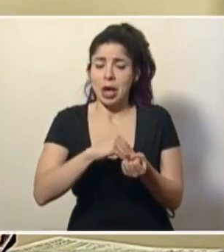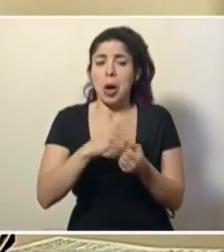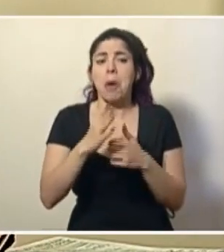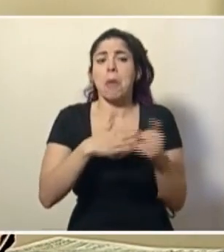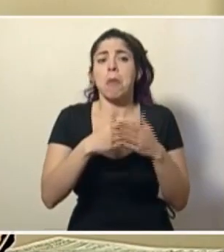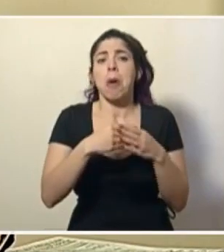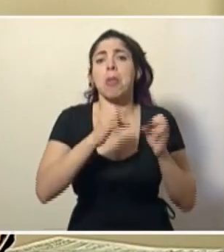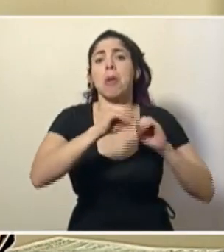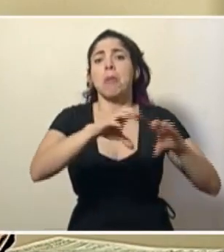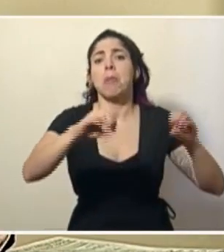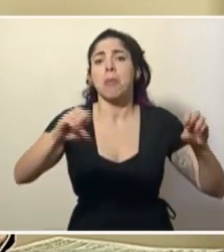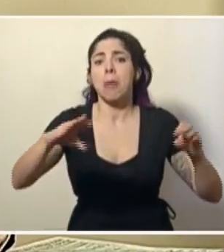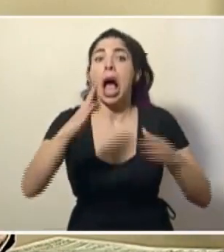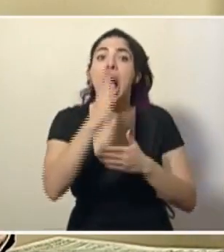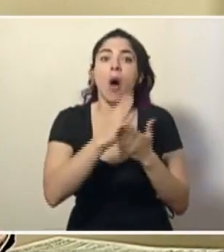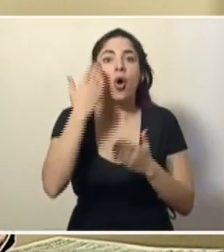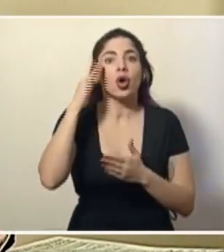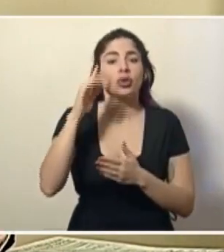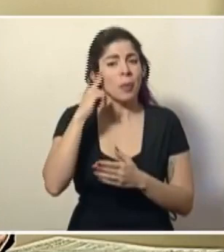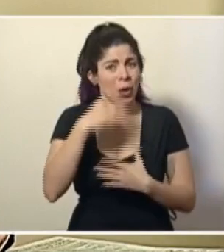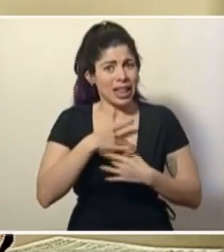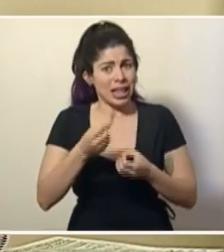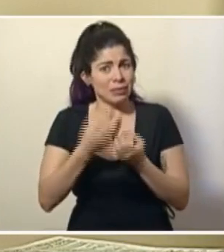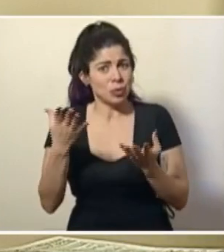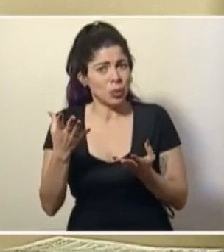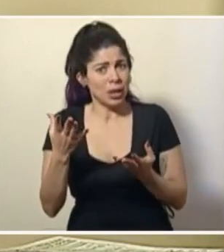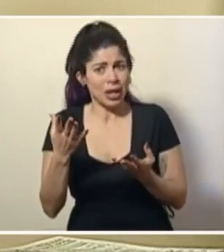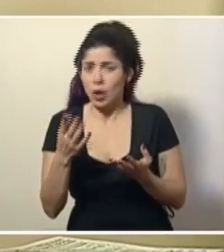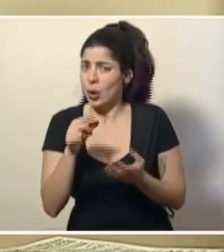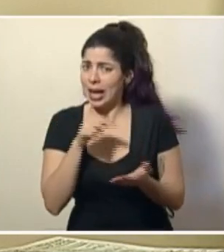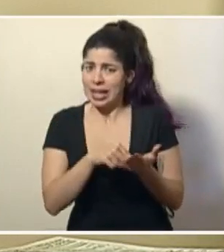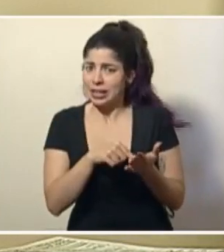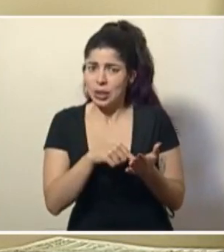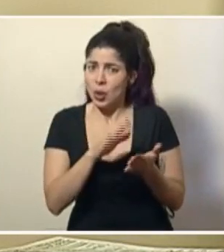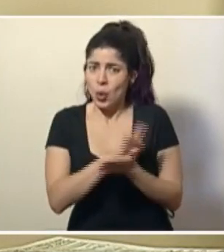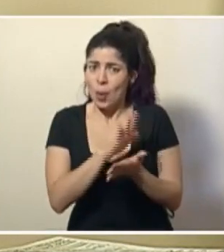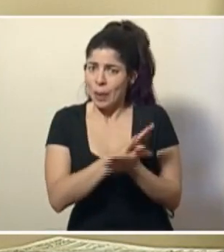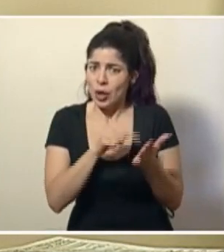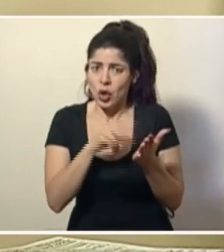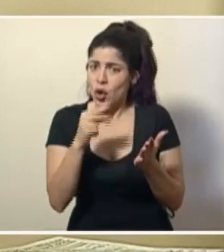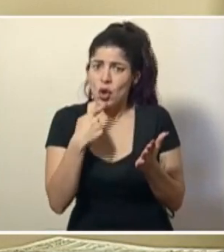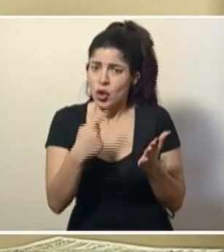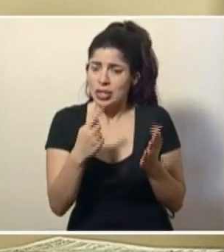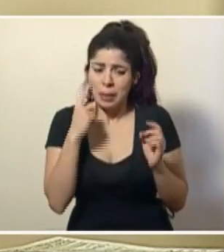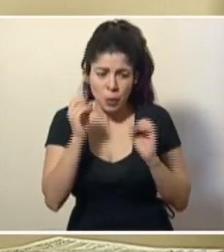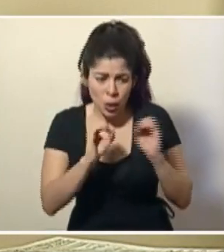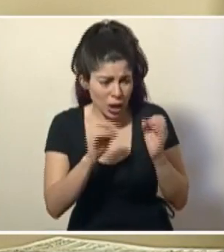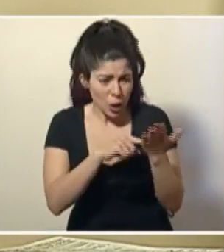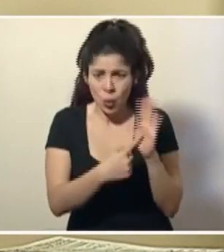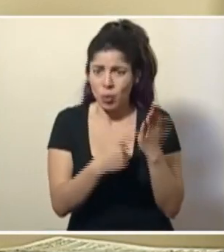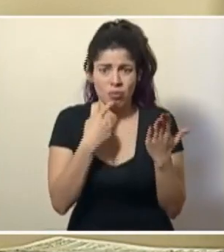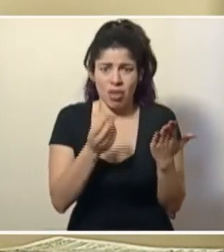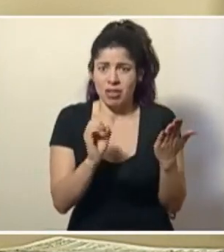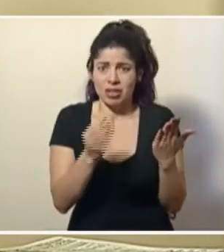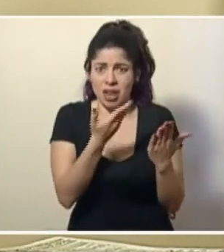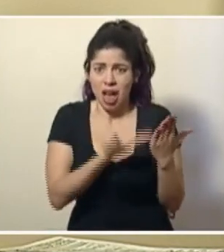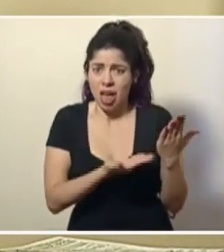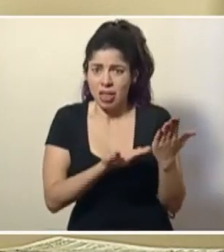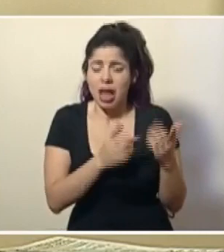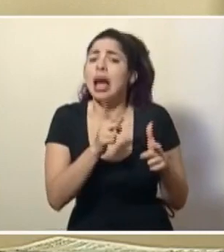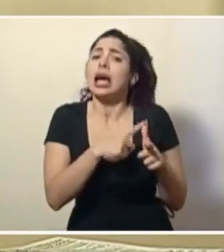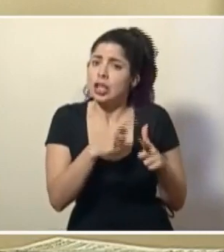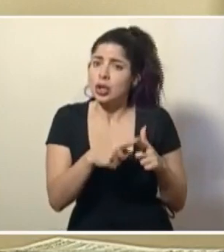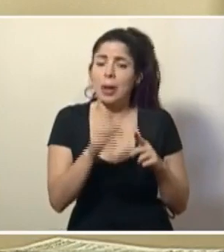distribuyeron, a pesar de eso, por un interés público. Y este documento no lo hice por ningún lado.